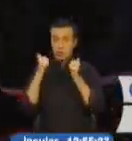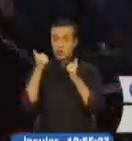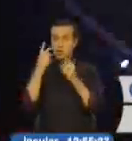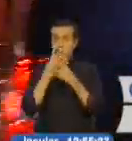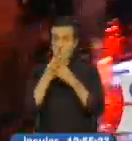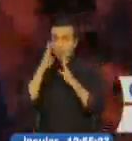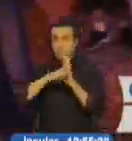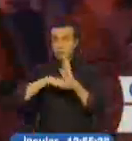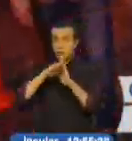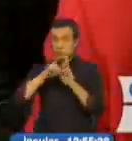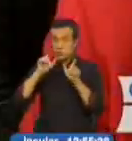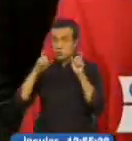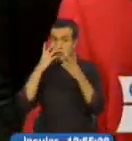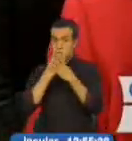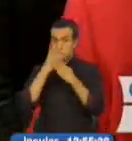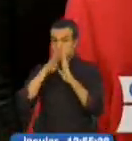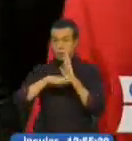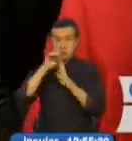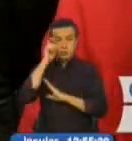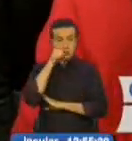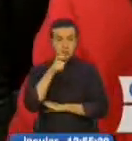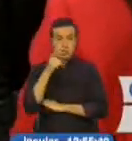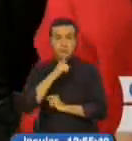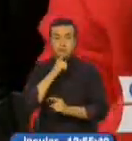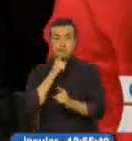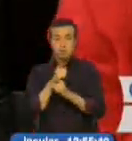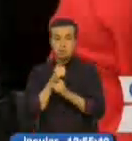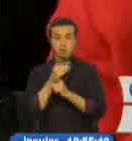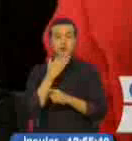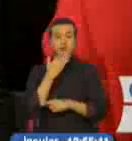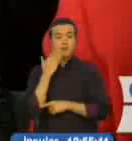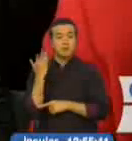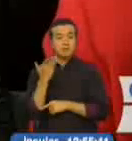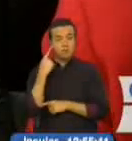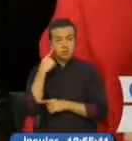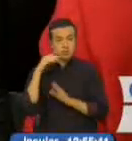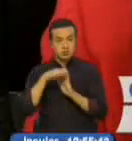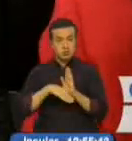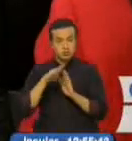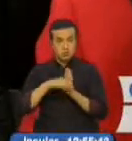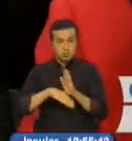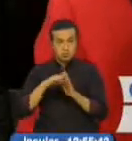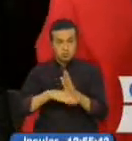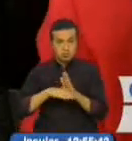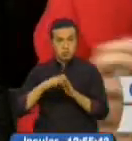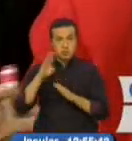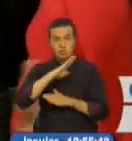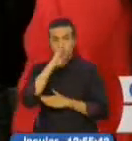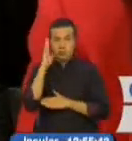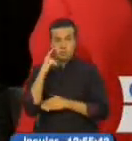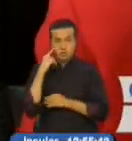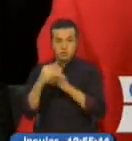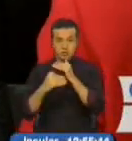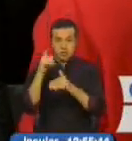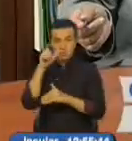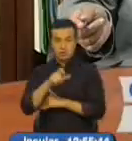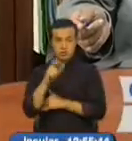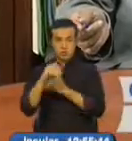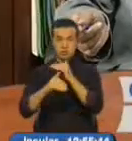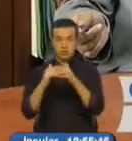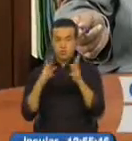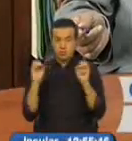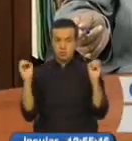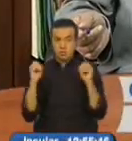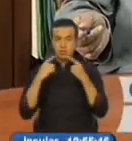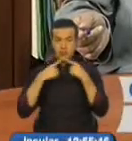de las penas a los procesados. La fiscalía puede hacer rebajas de penas, pero jamás no procesar a una persona. Esto